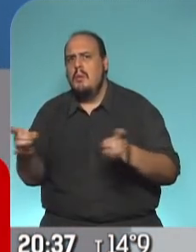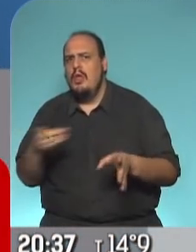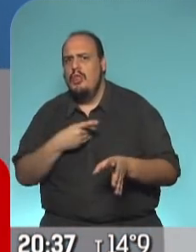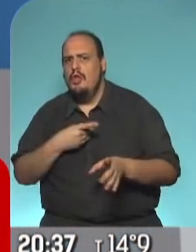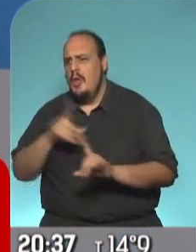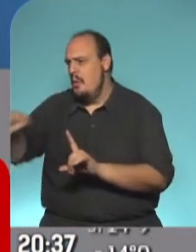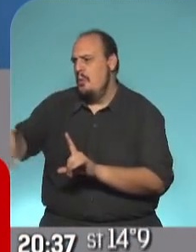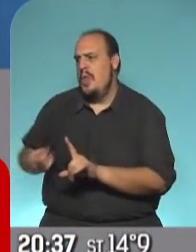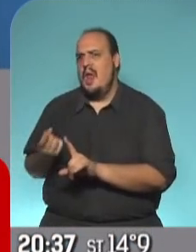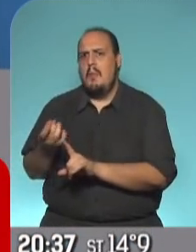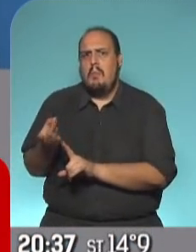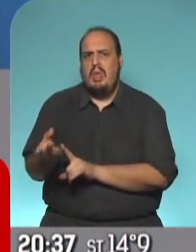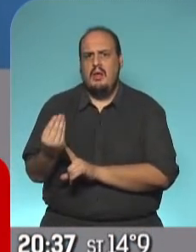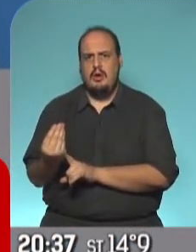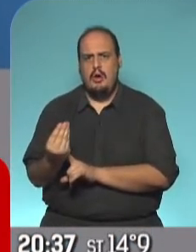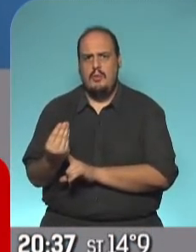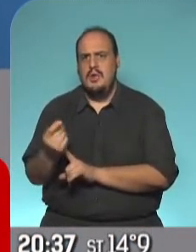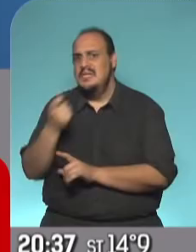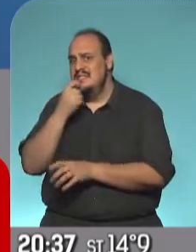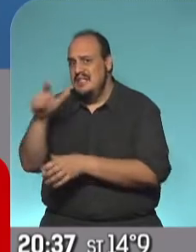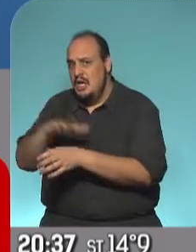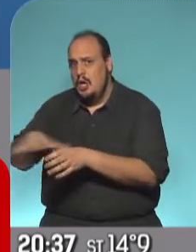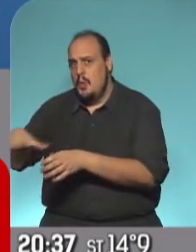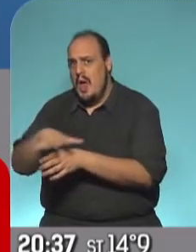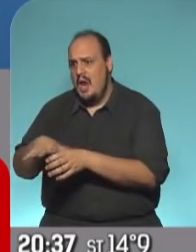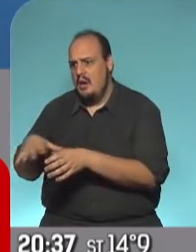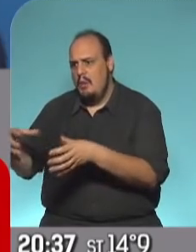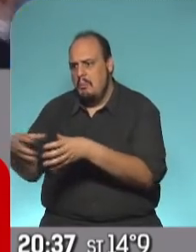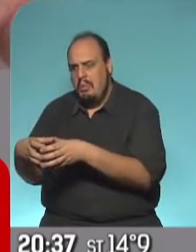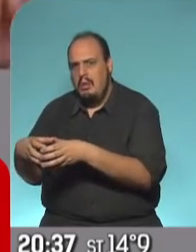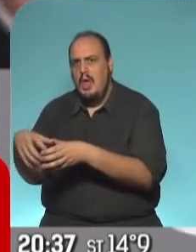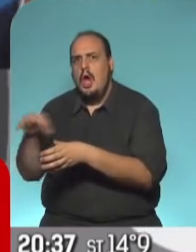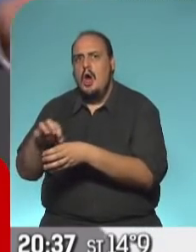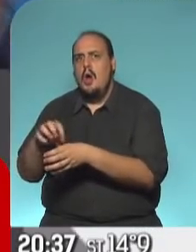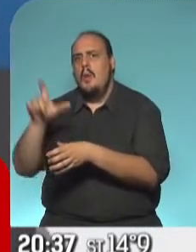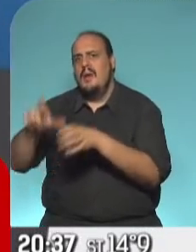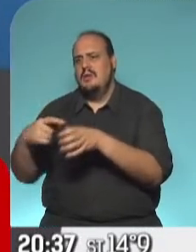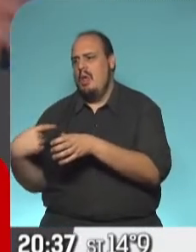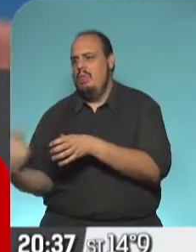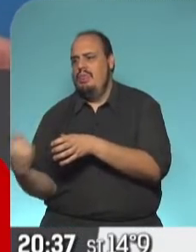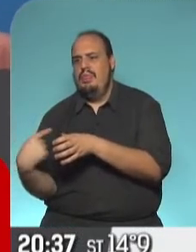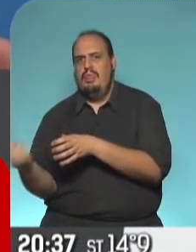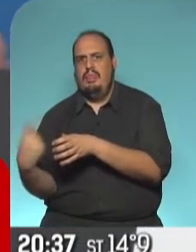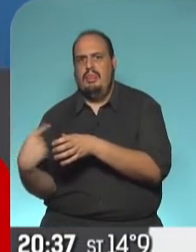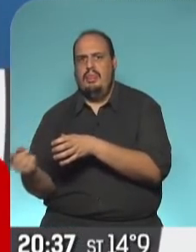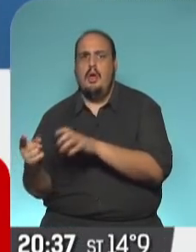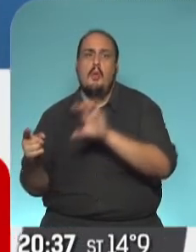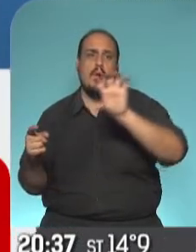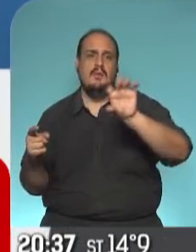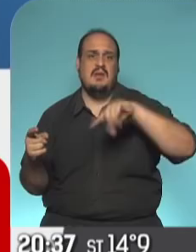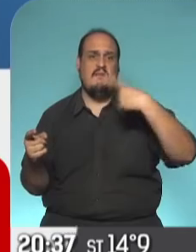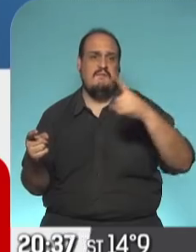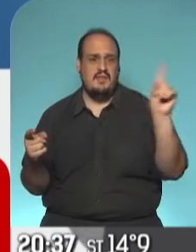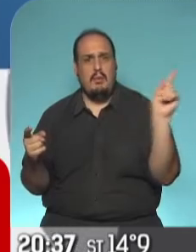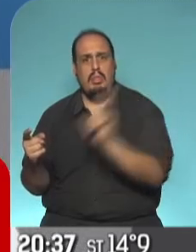origen tienen, si son focos de transmisión comunitaria, si están generados por la migración de una persona que viene desde otra provincia, y